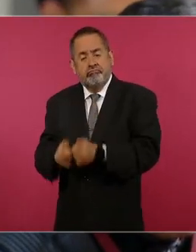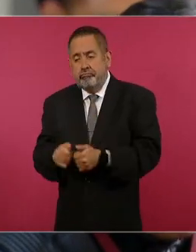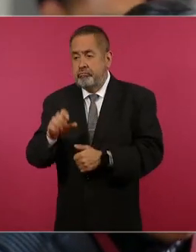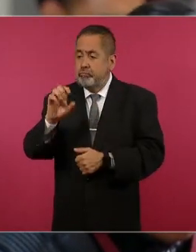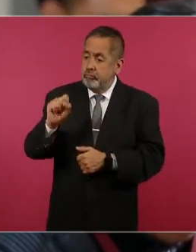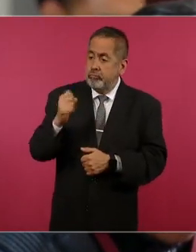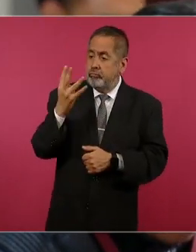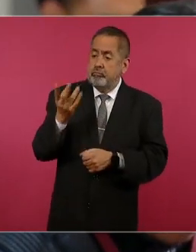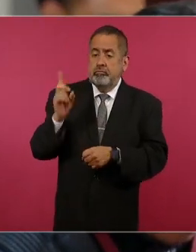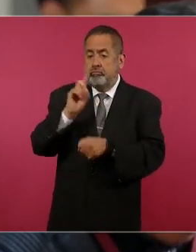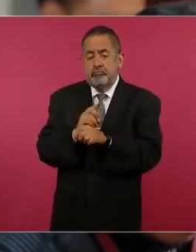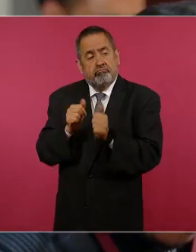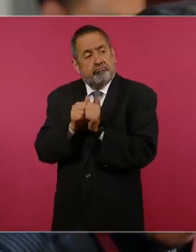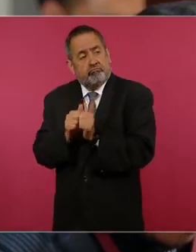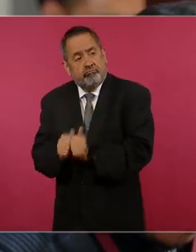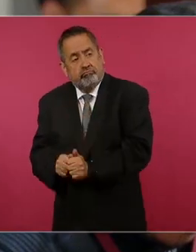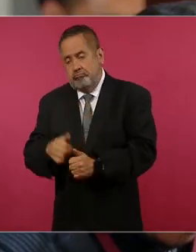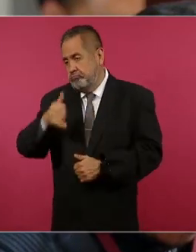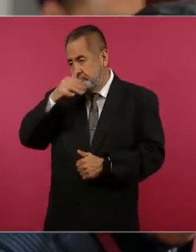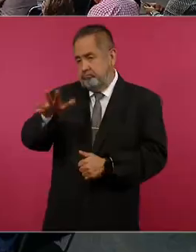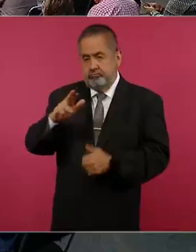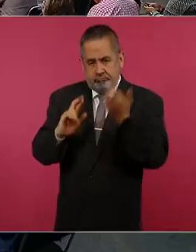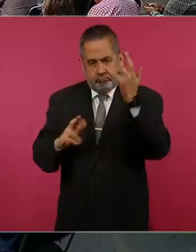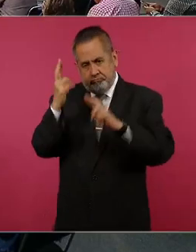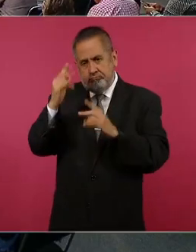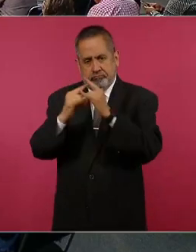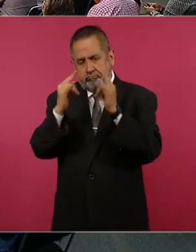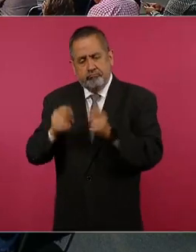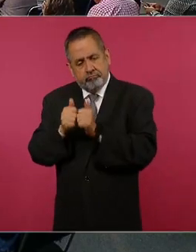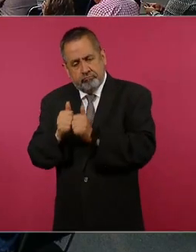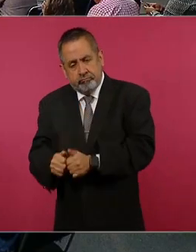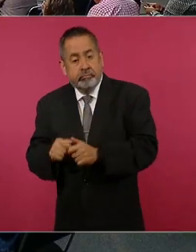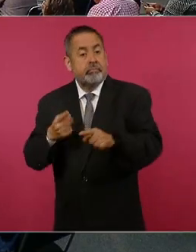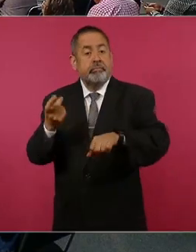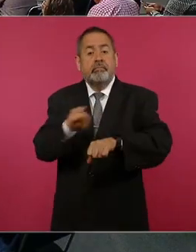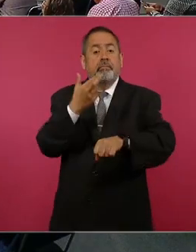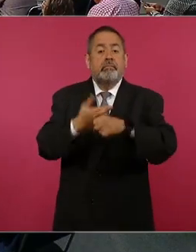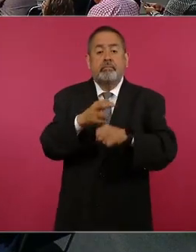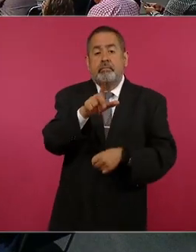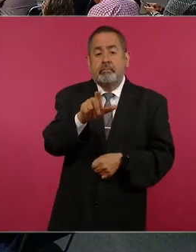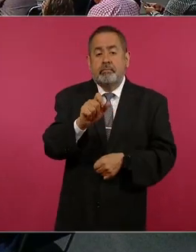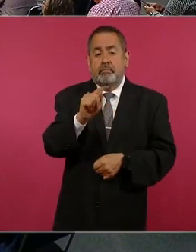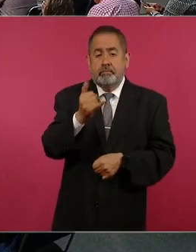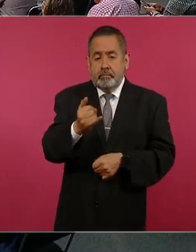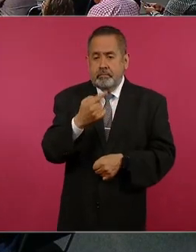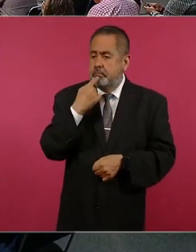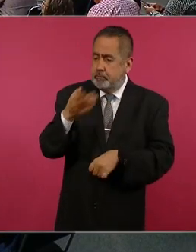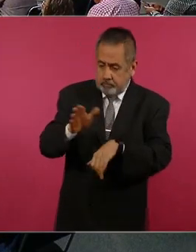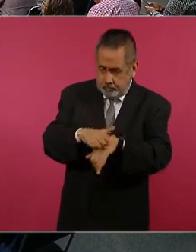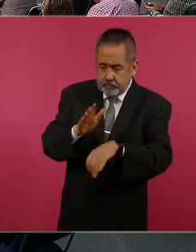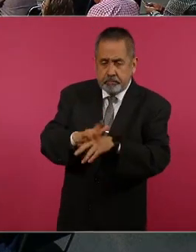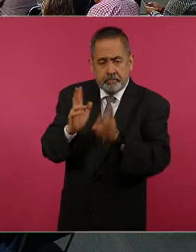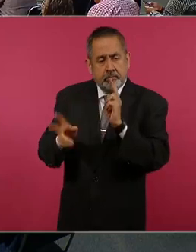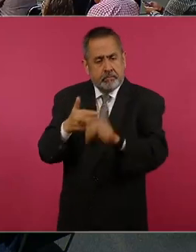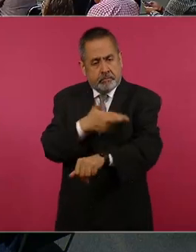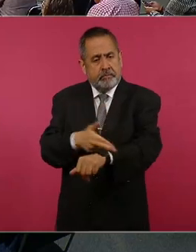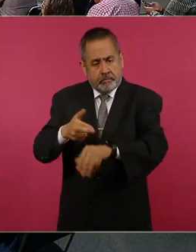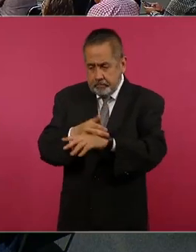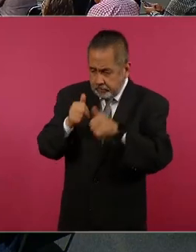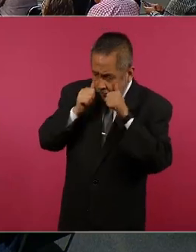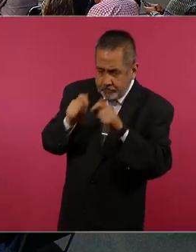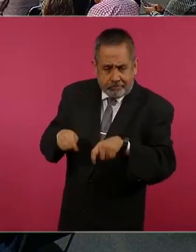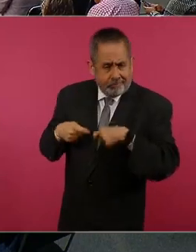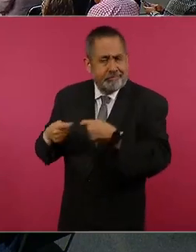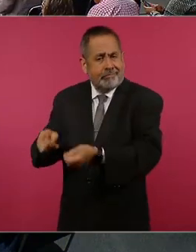días. De hecho, la secretaria Leticia Ramírez Amaya pidió que se buscara la ruta técnica jurídica para resolver